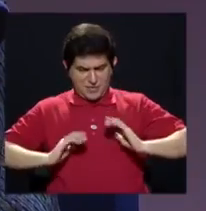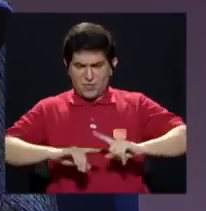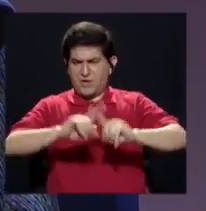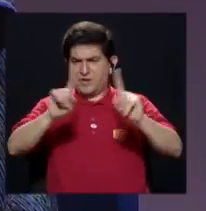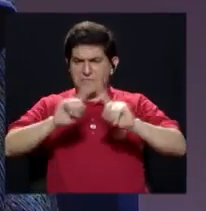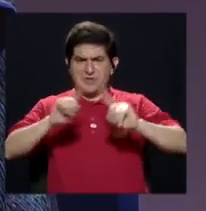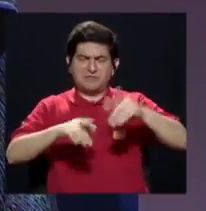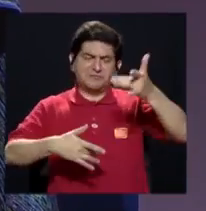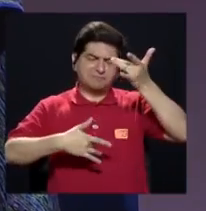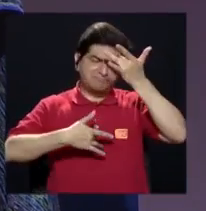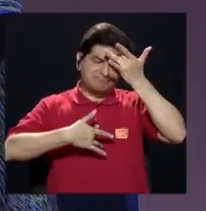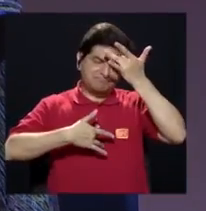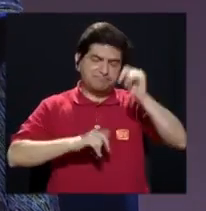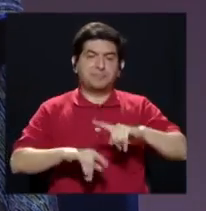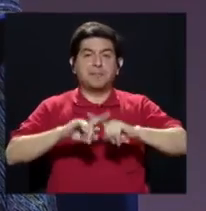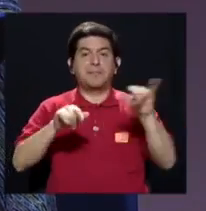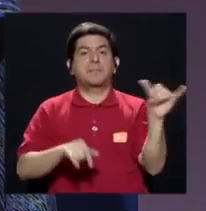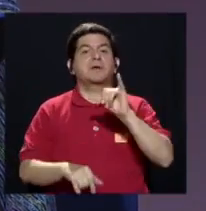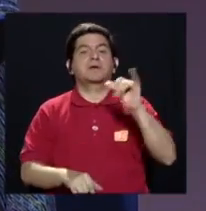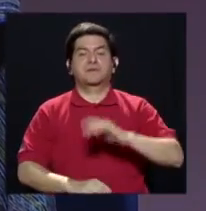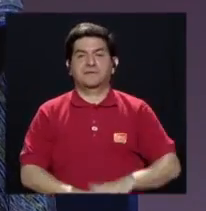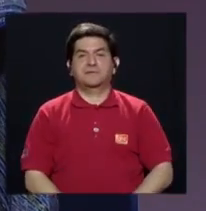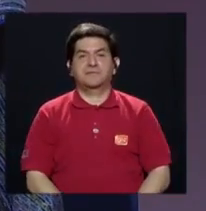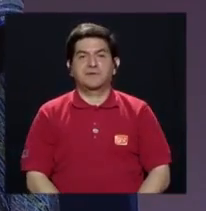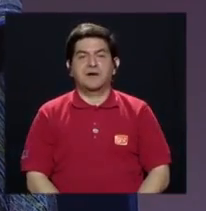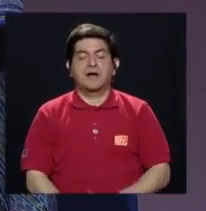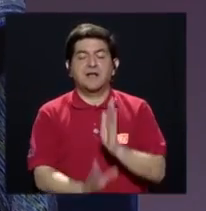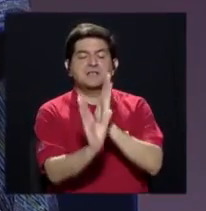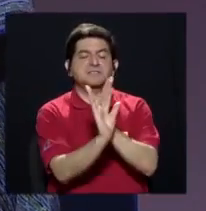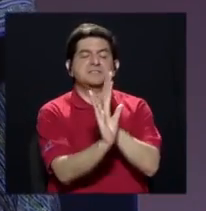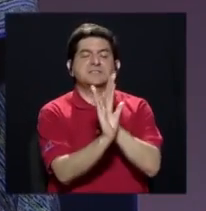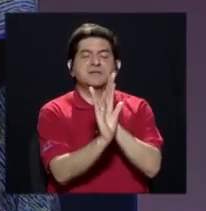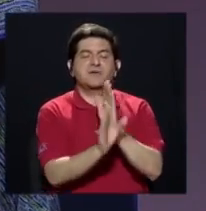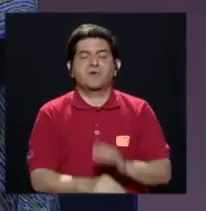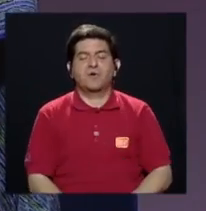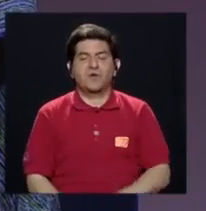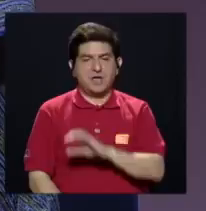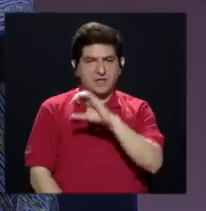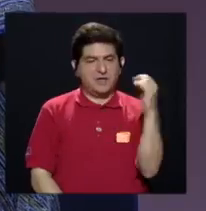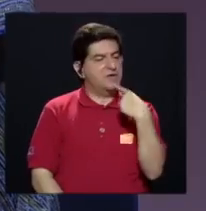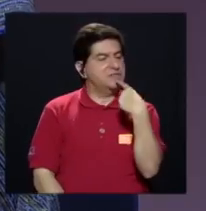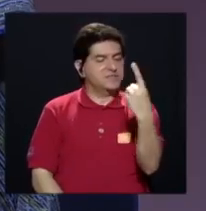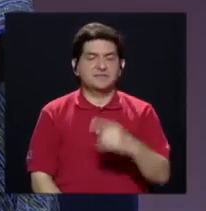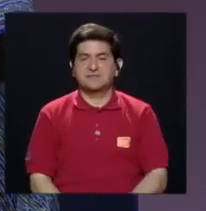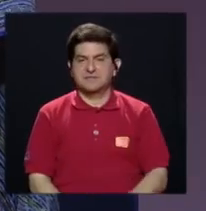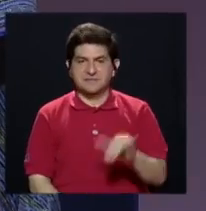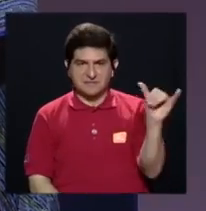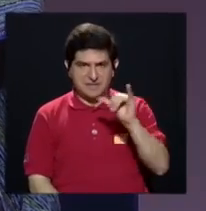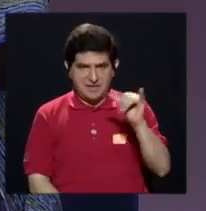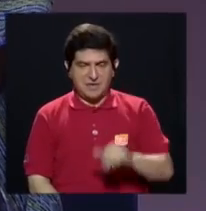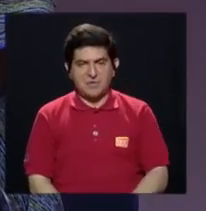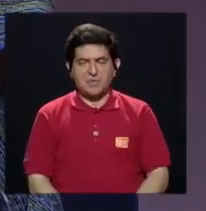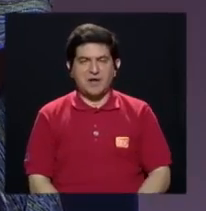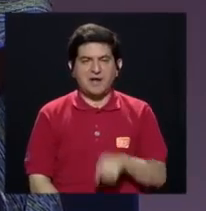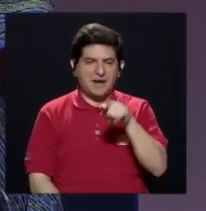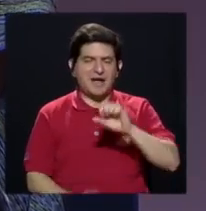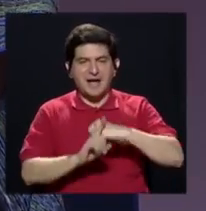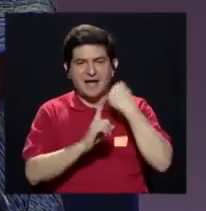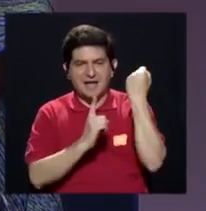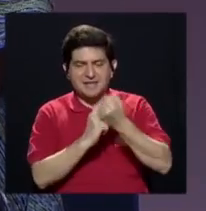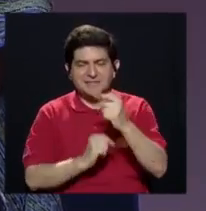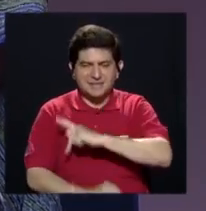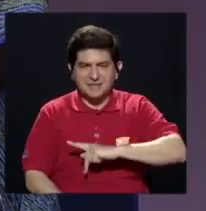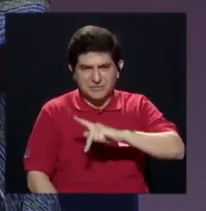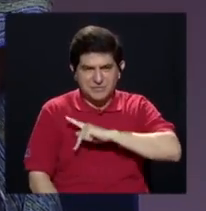diferentes enfermedades pero cómo también lo que la psicología occidental plantea verdad cómo también hay en las subjetividades una